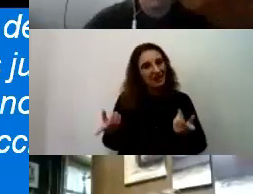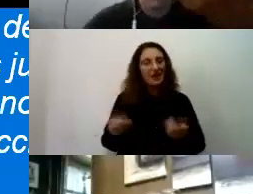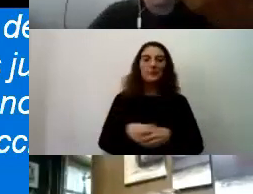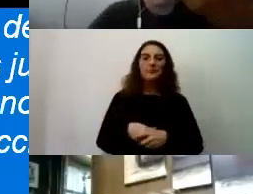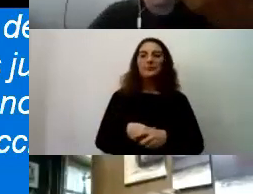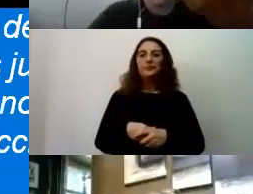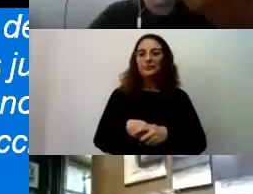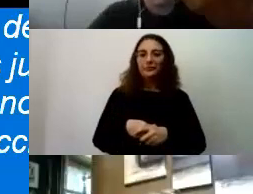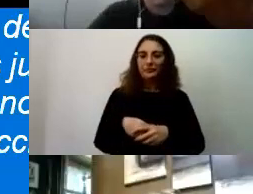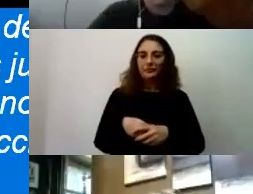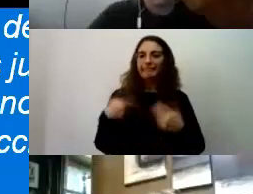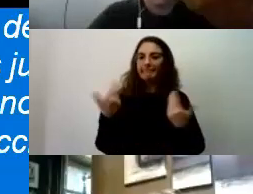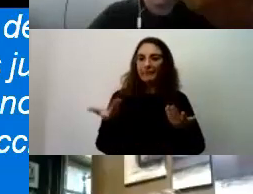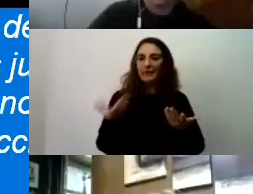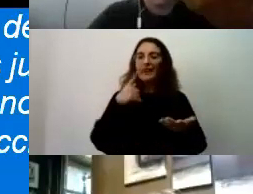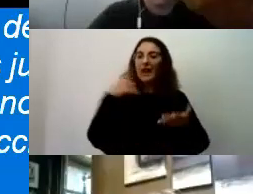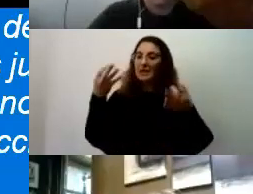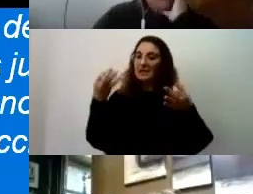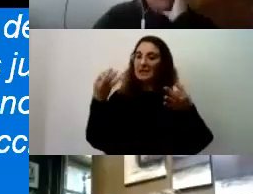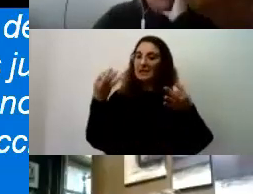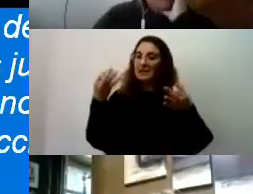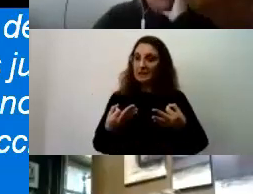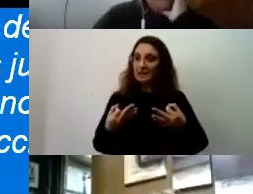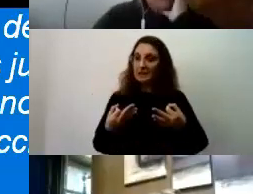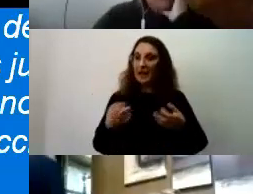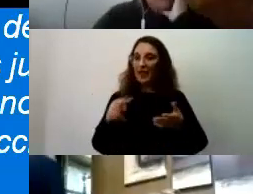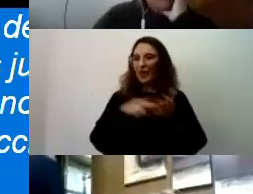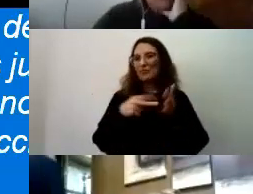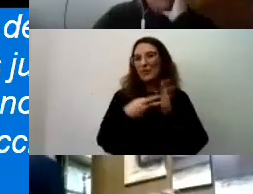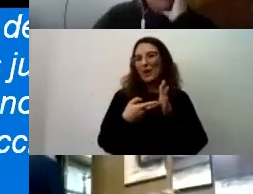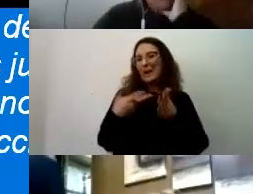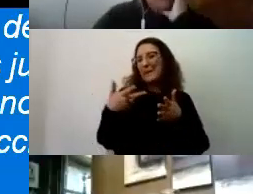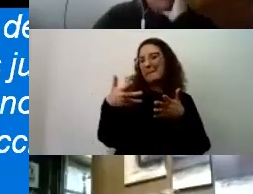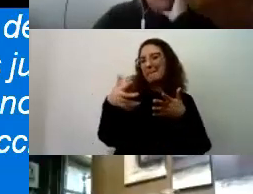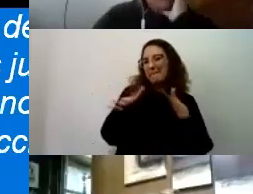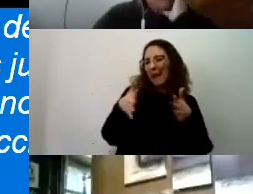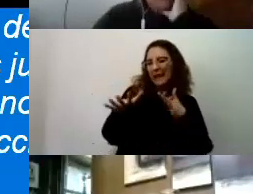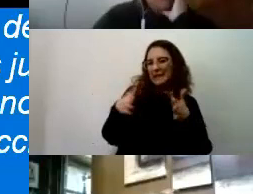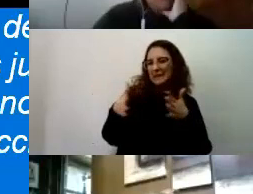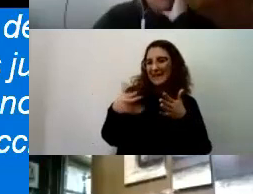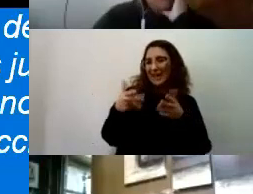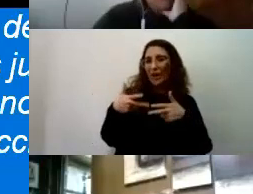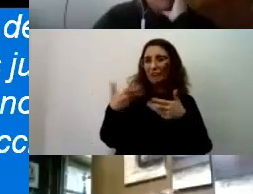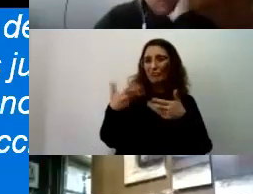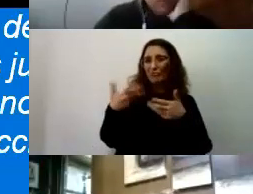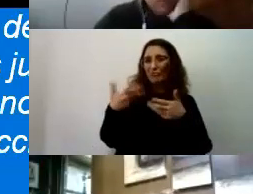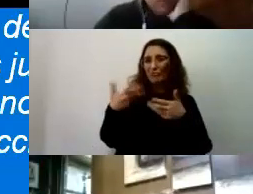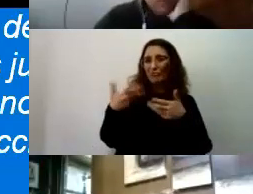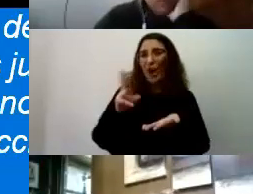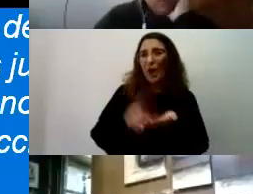la certeza de que un conflicto similar se reitere mientras las normas